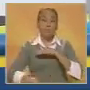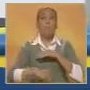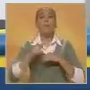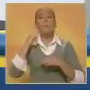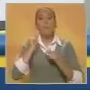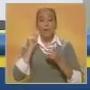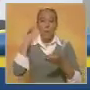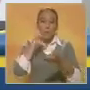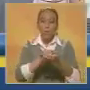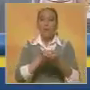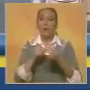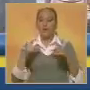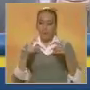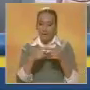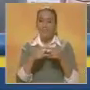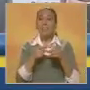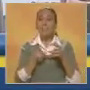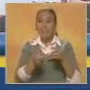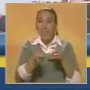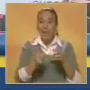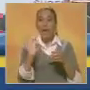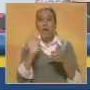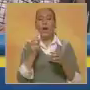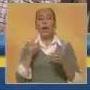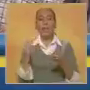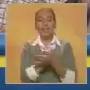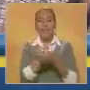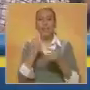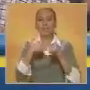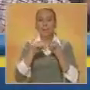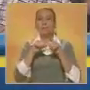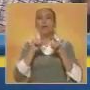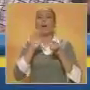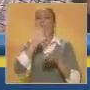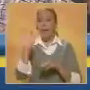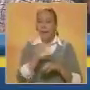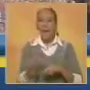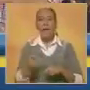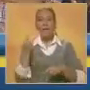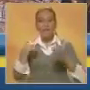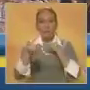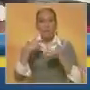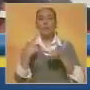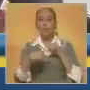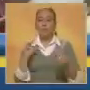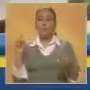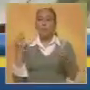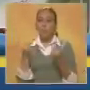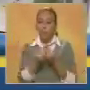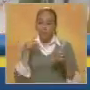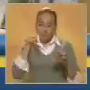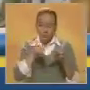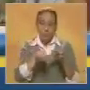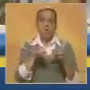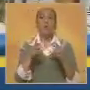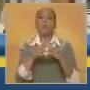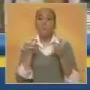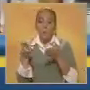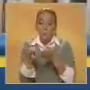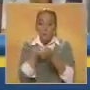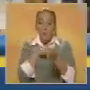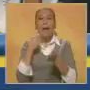que instalen el sistema CHIC, acoplen los telecajeros y también los puntos de ventas y sustituyan todas las bandas magnéticas que